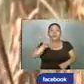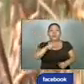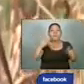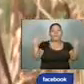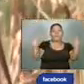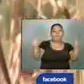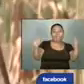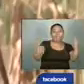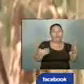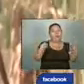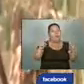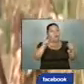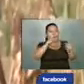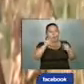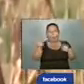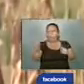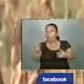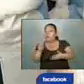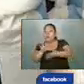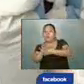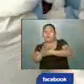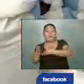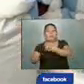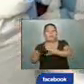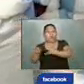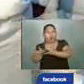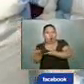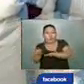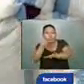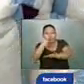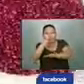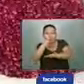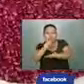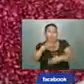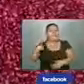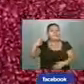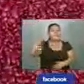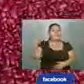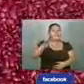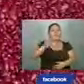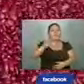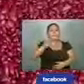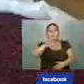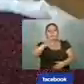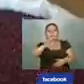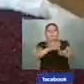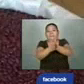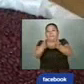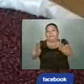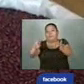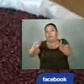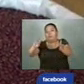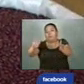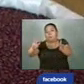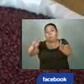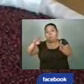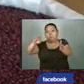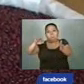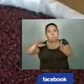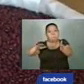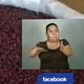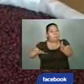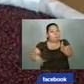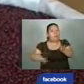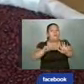del ciclo agrícola y el consumo de los diferentes cereales, para la cosecha del 2023-2024 se reportará un